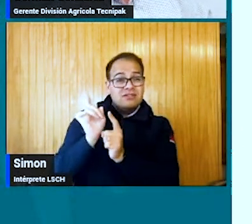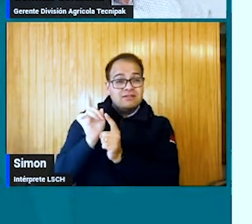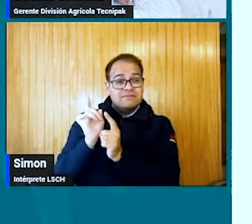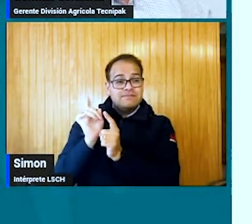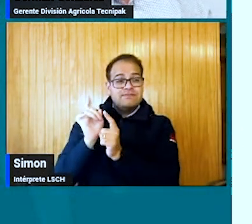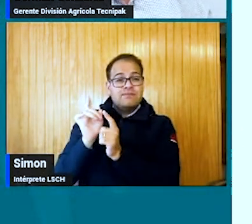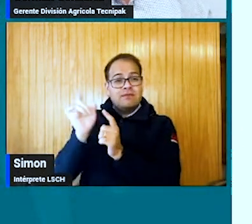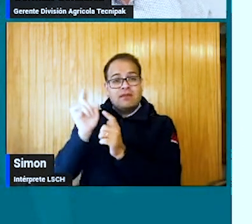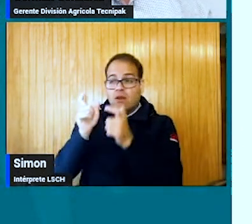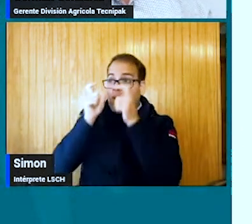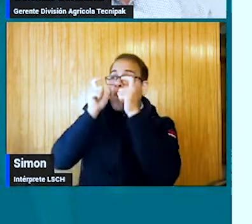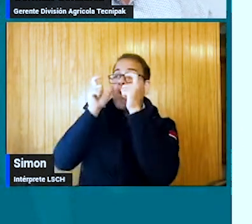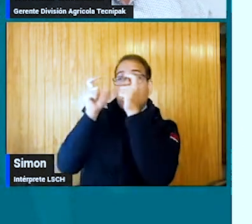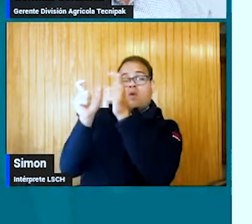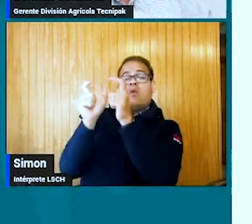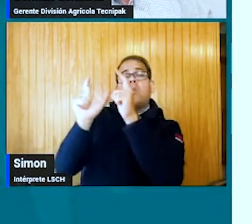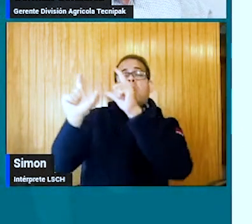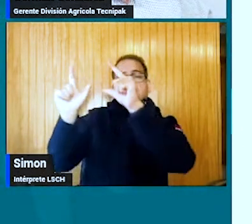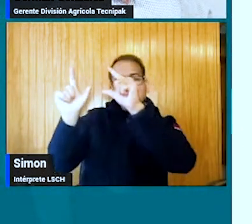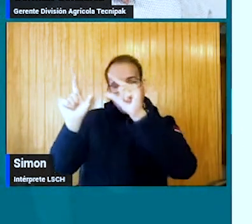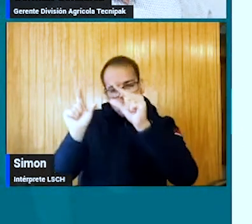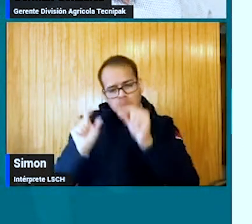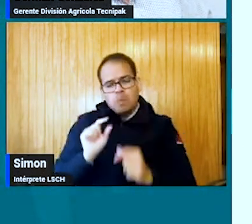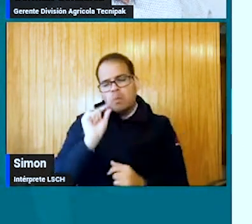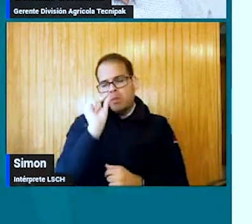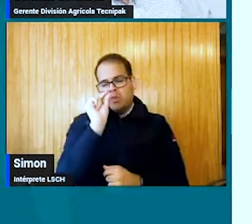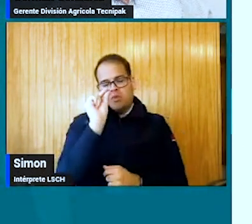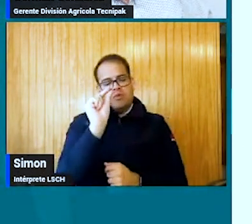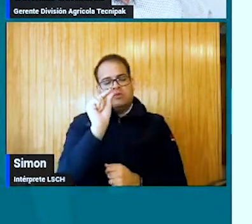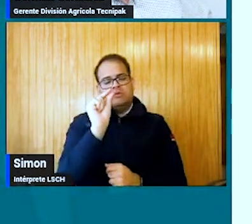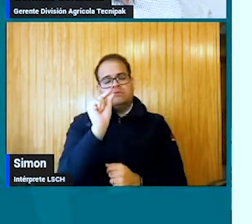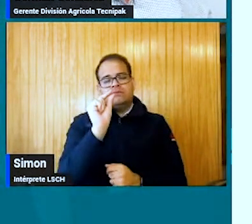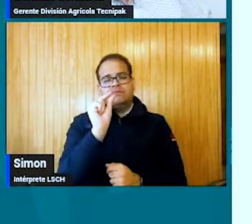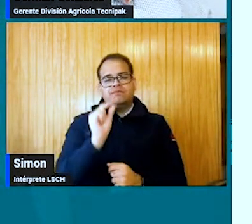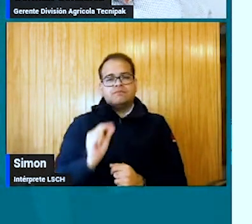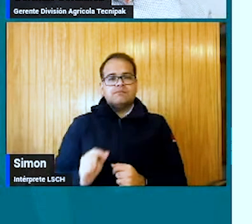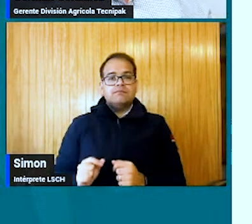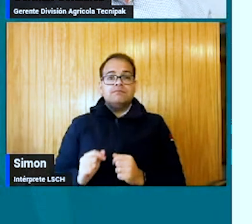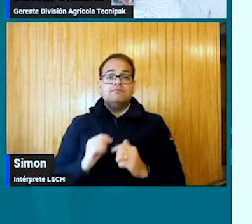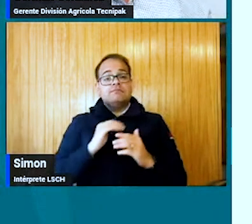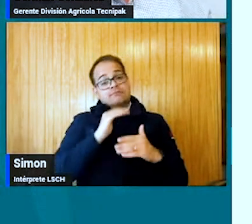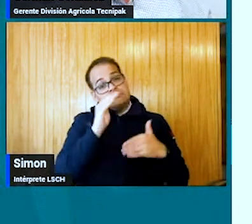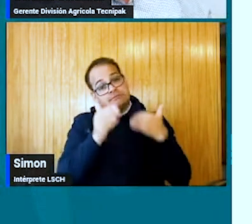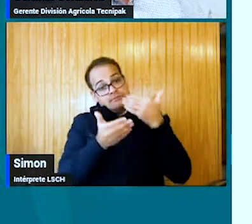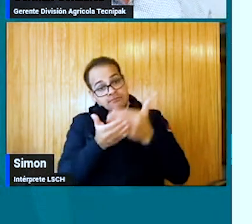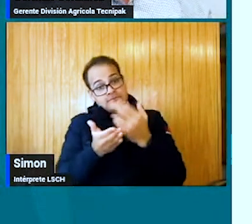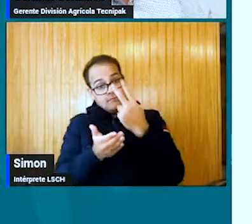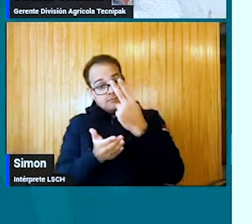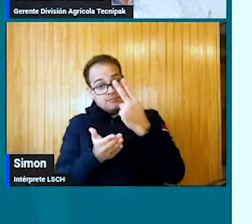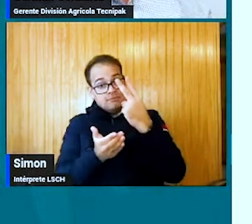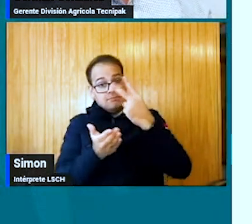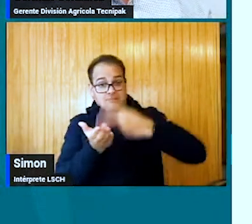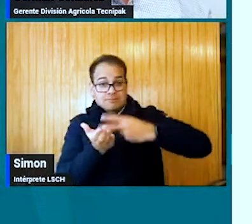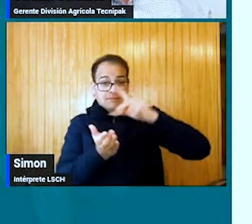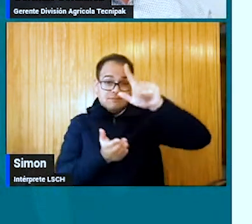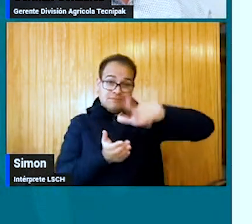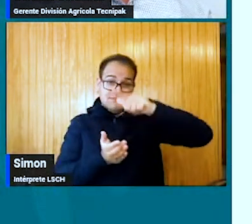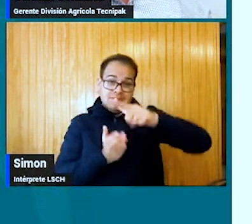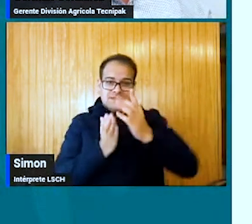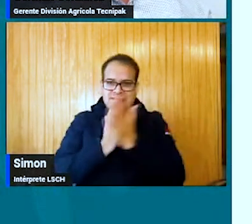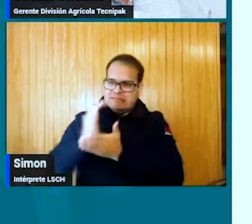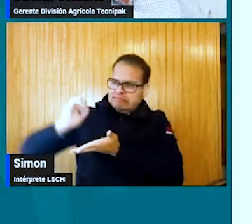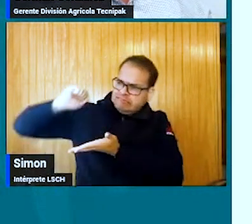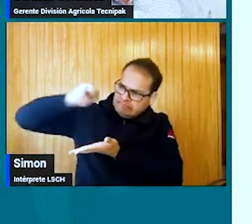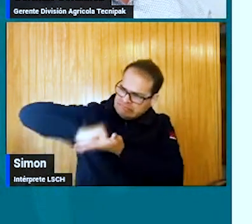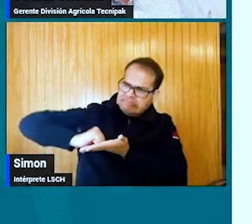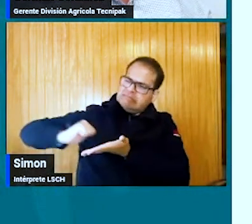el control, pero es poquito. Pero en el 2017 partieron los primeros reclamos, 2018